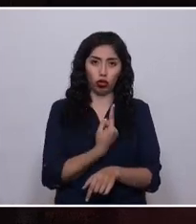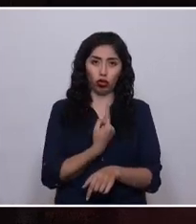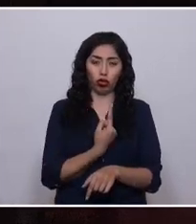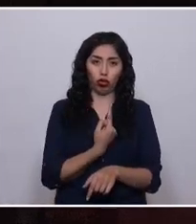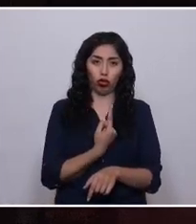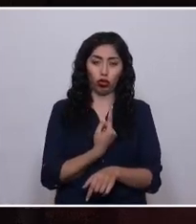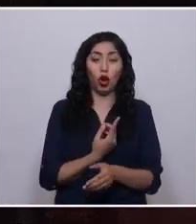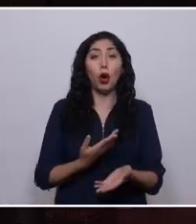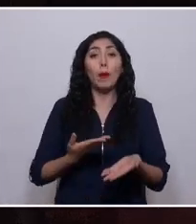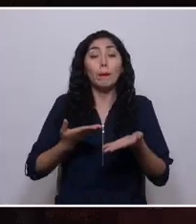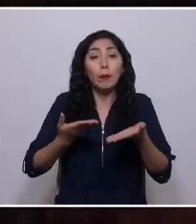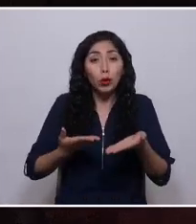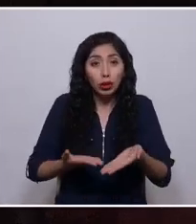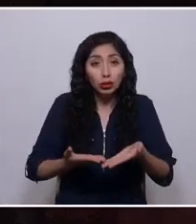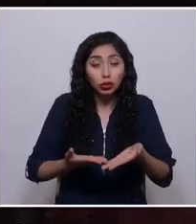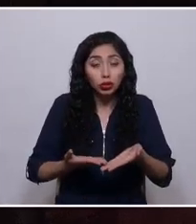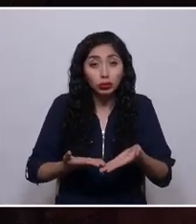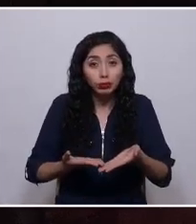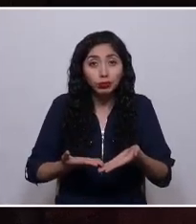que